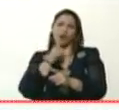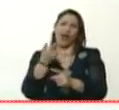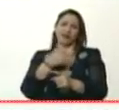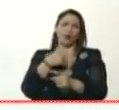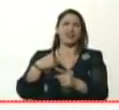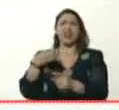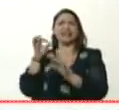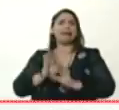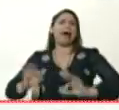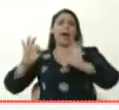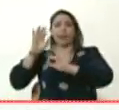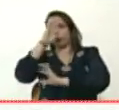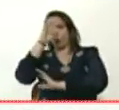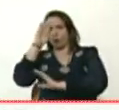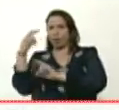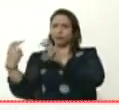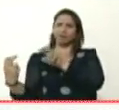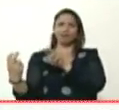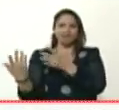Diosdado.